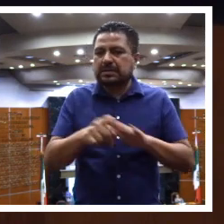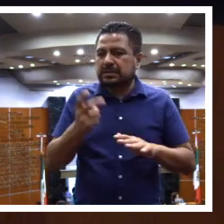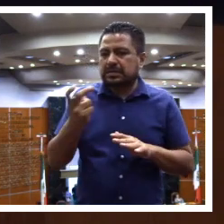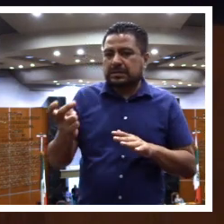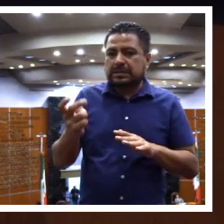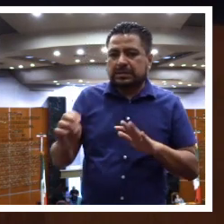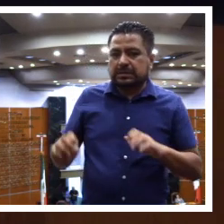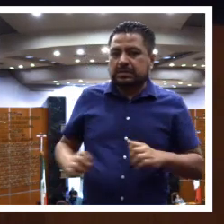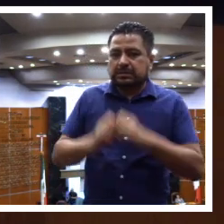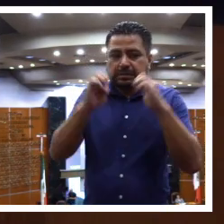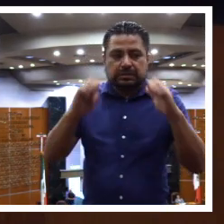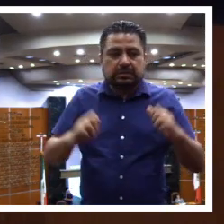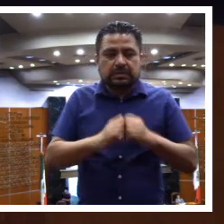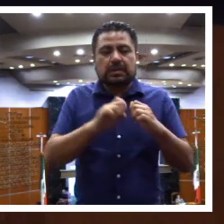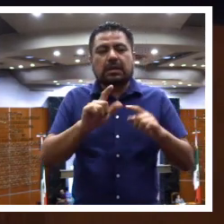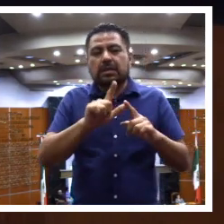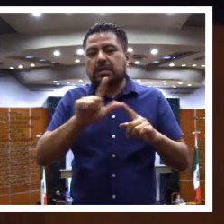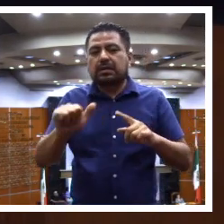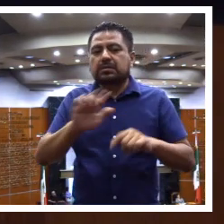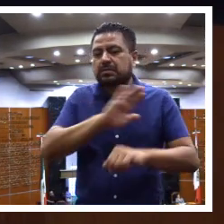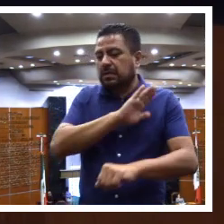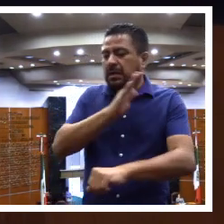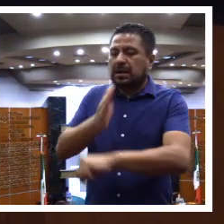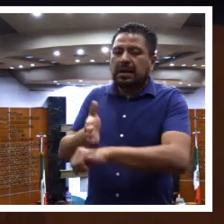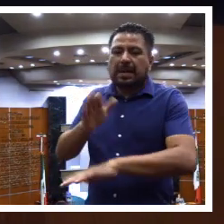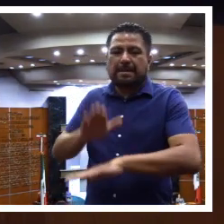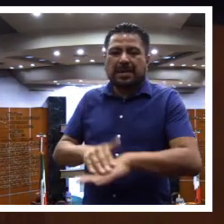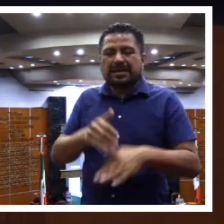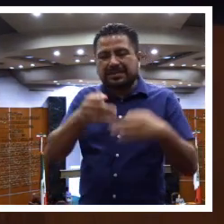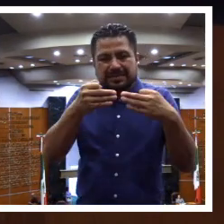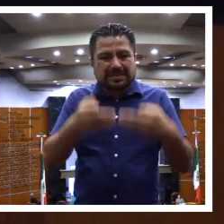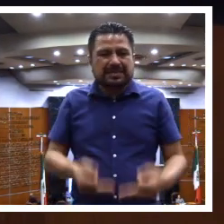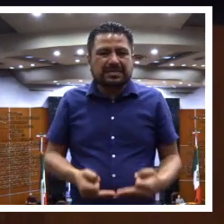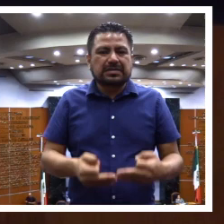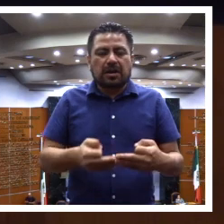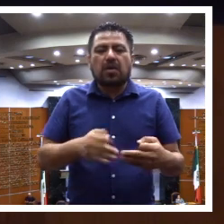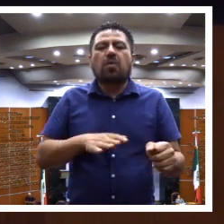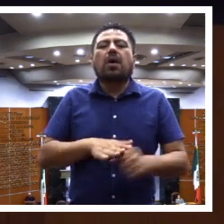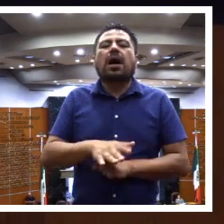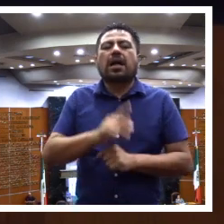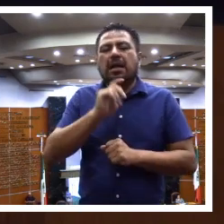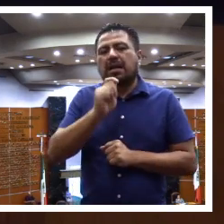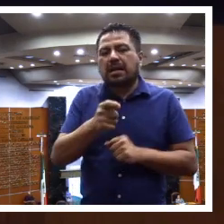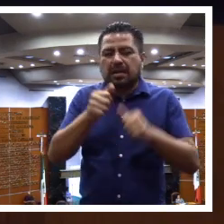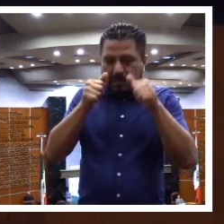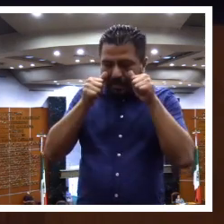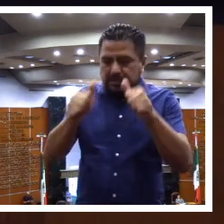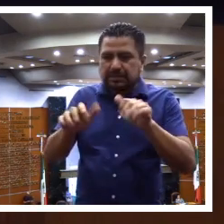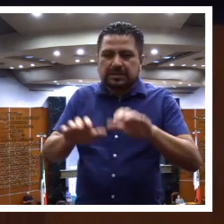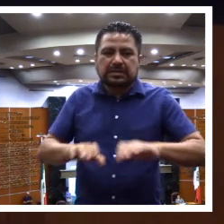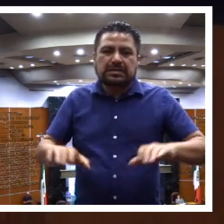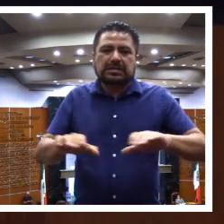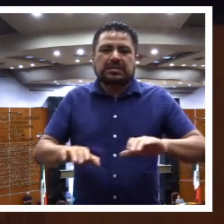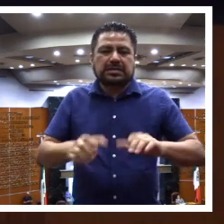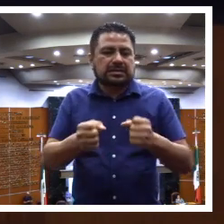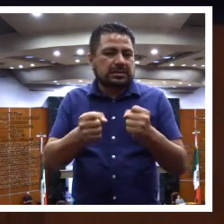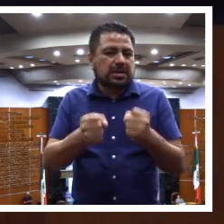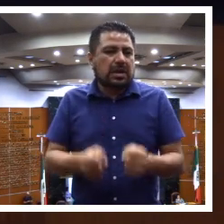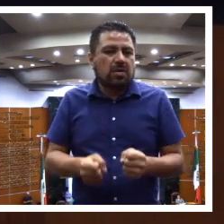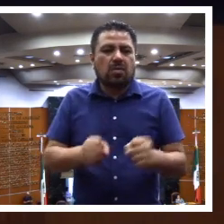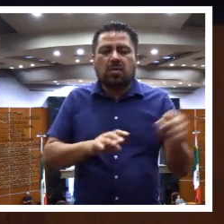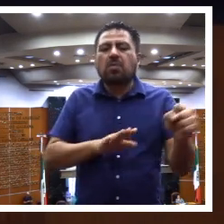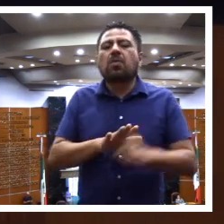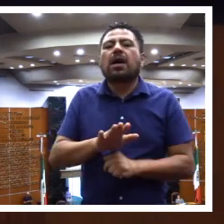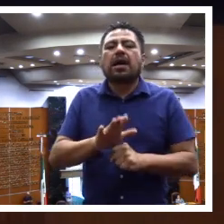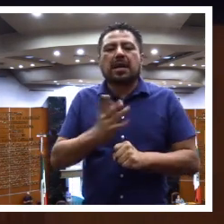delitos y se sancione de manera eficaz procurando la ciberseguridad de